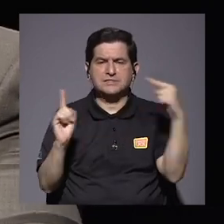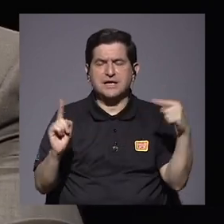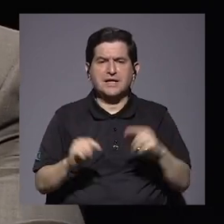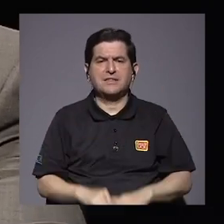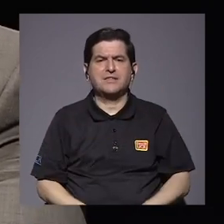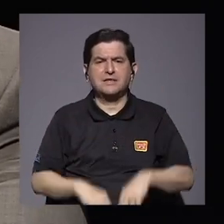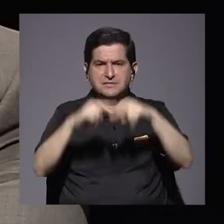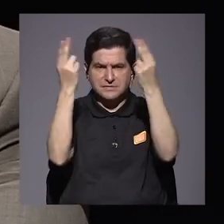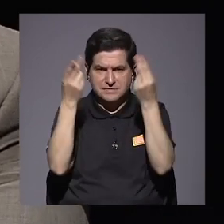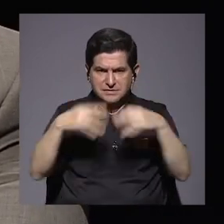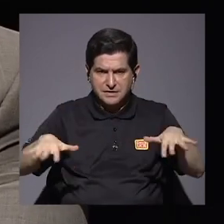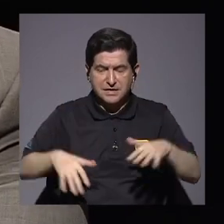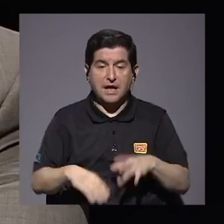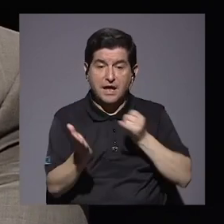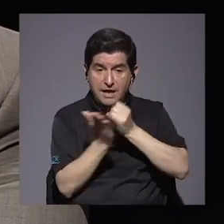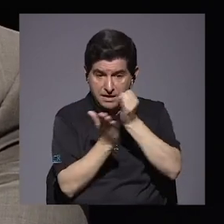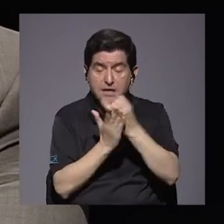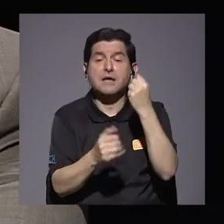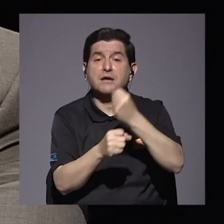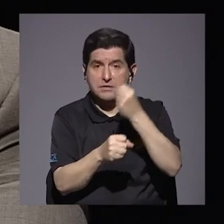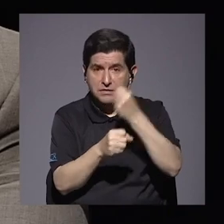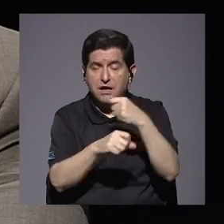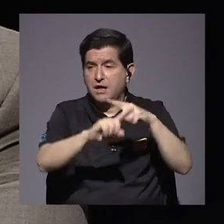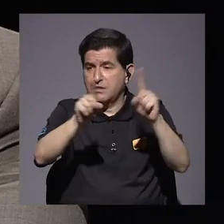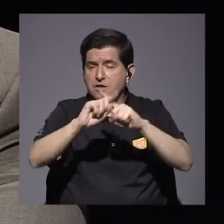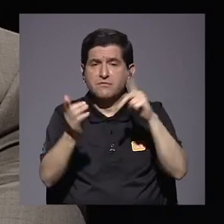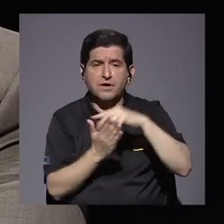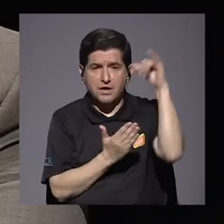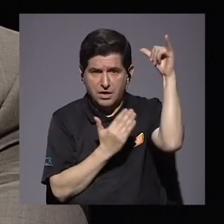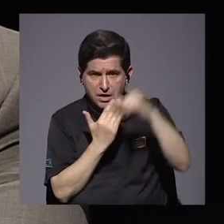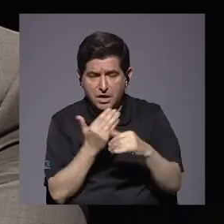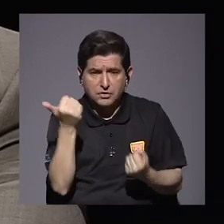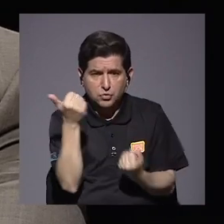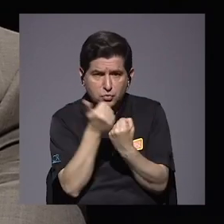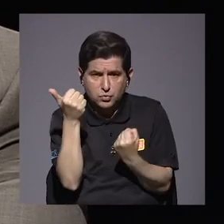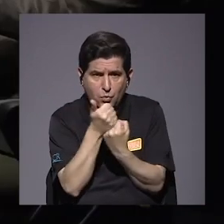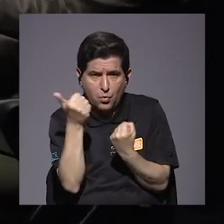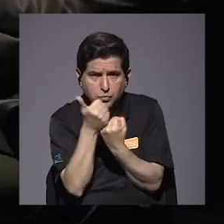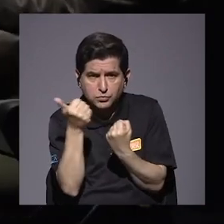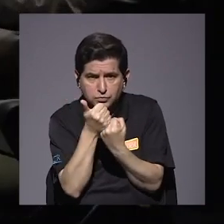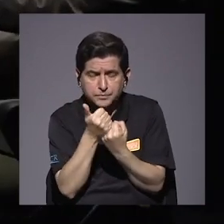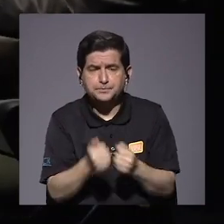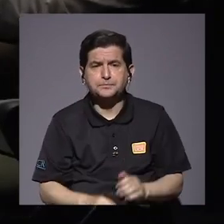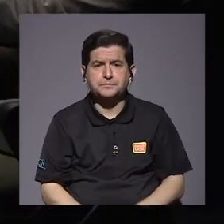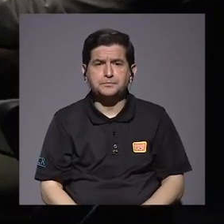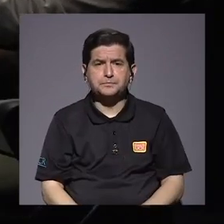virtual. Desde la investigación hemos venido trabajando en una serie de proyectos de apoyo